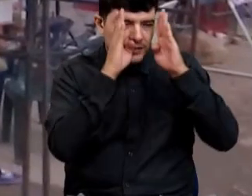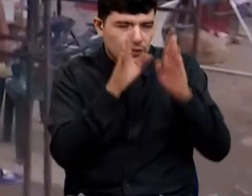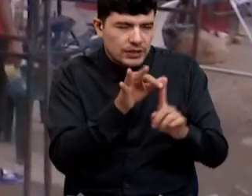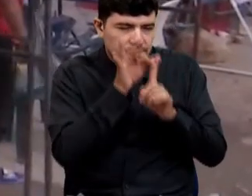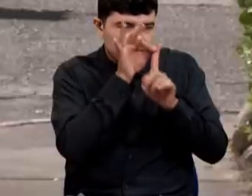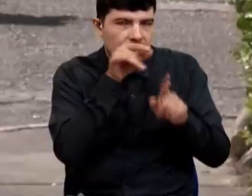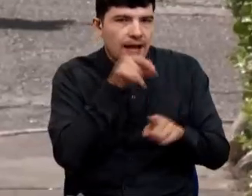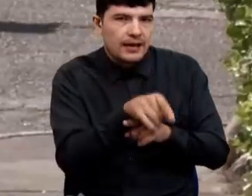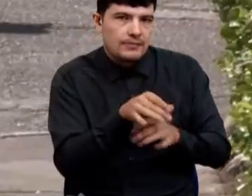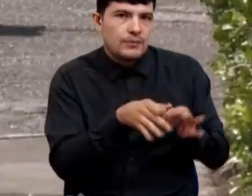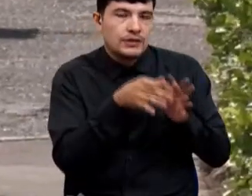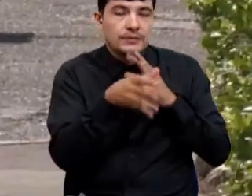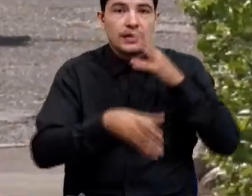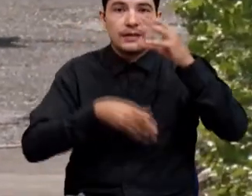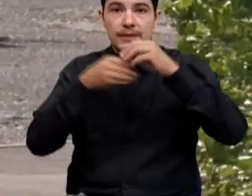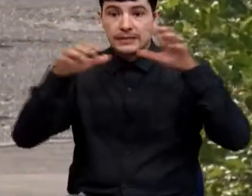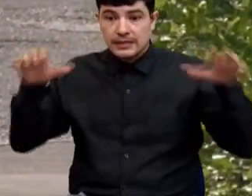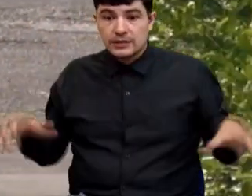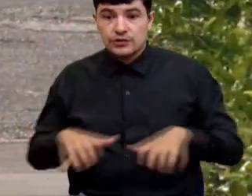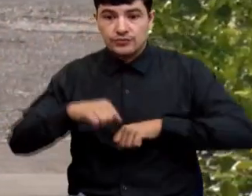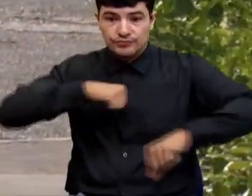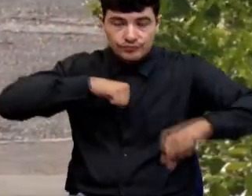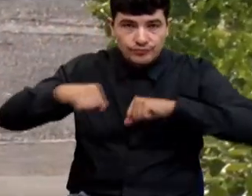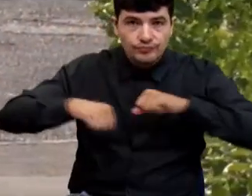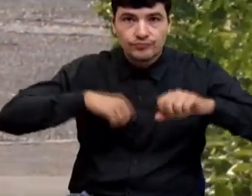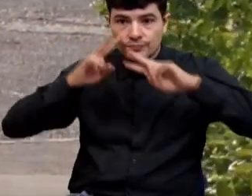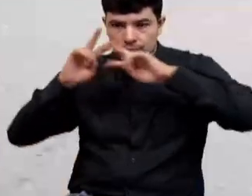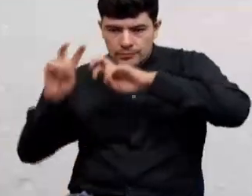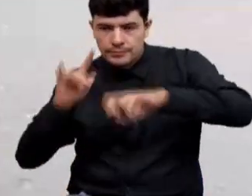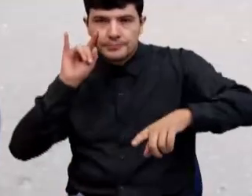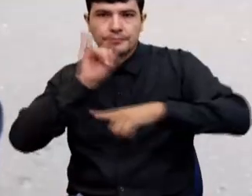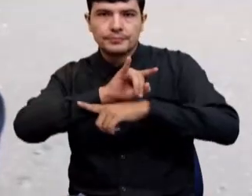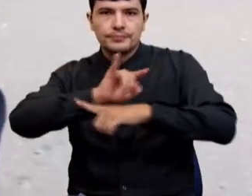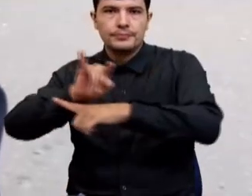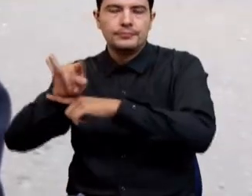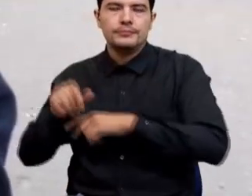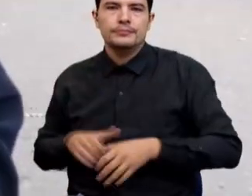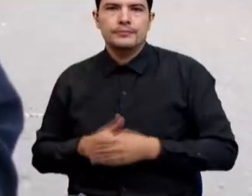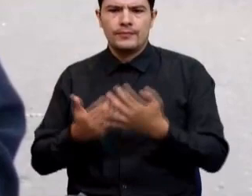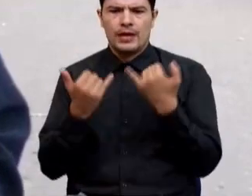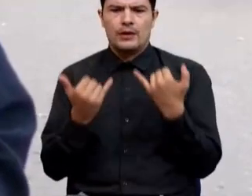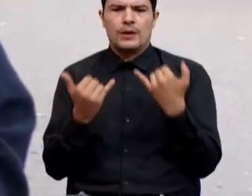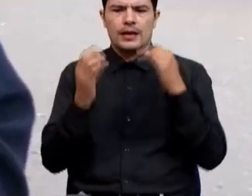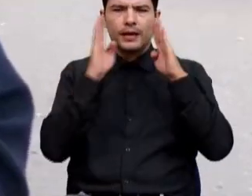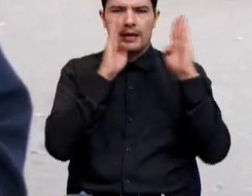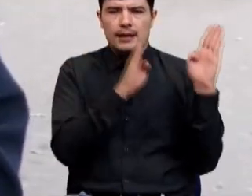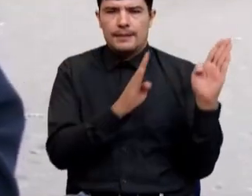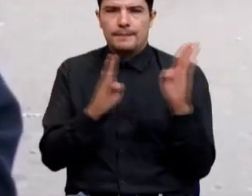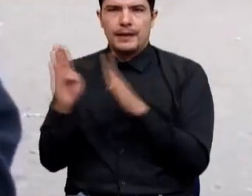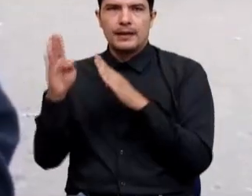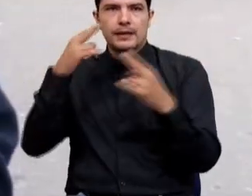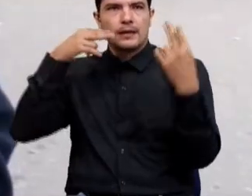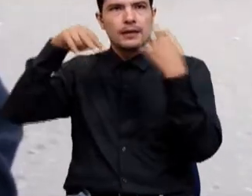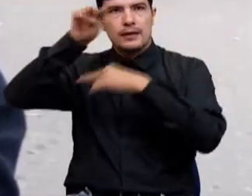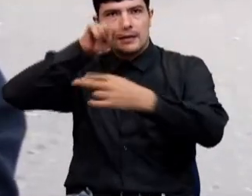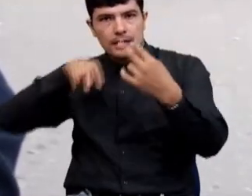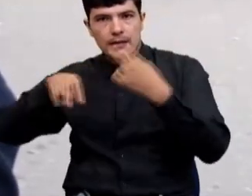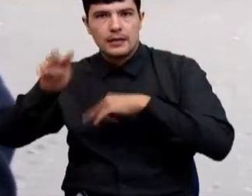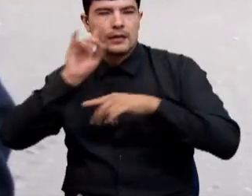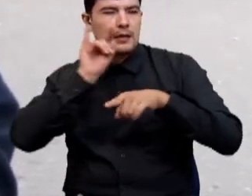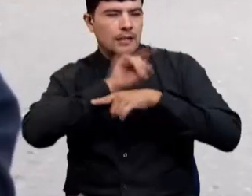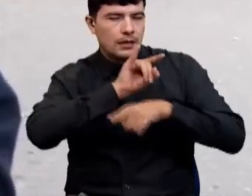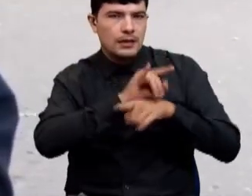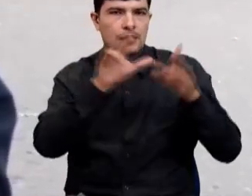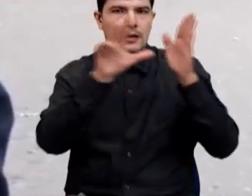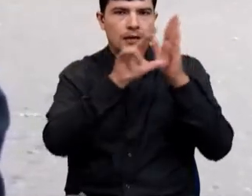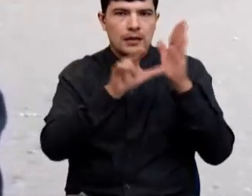Rosario, donde se viene realizando esa intervención. Estamos llevando a cabo planes tanto de turismo, control de hoteles,